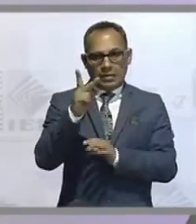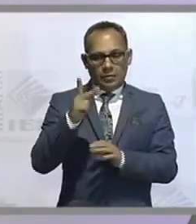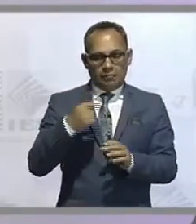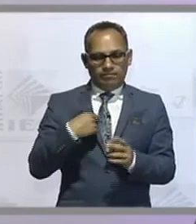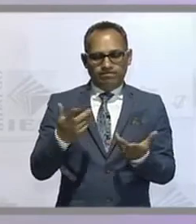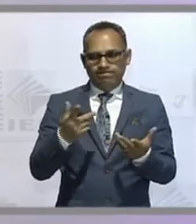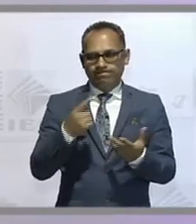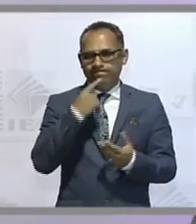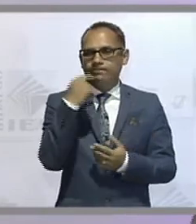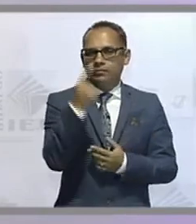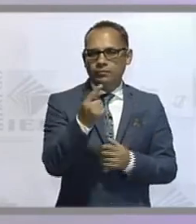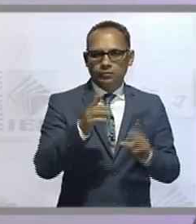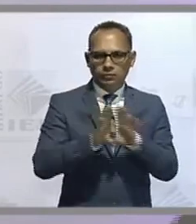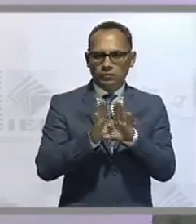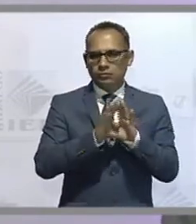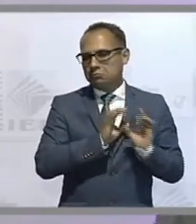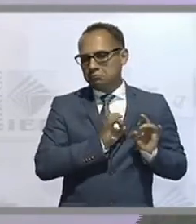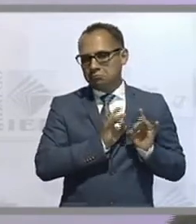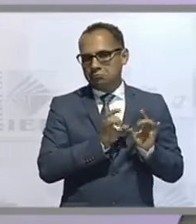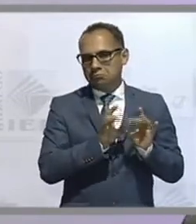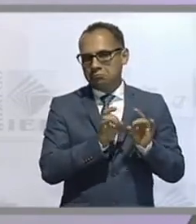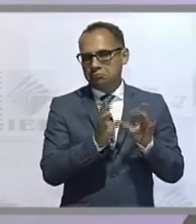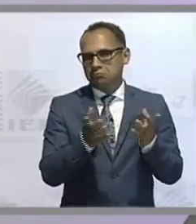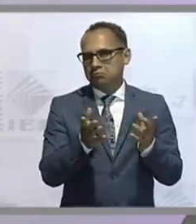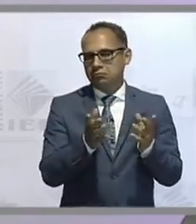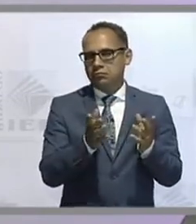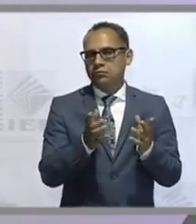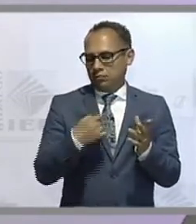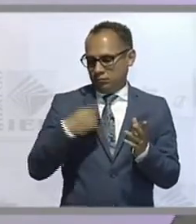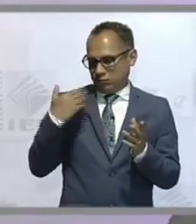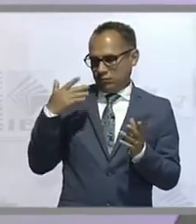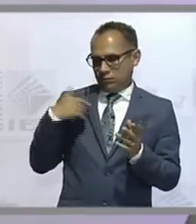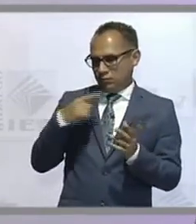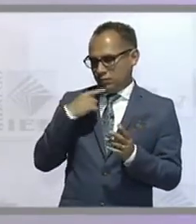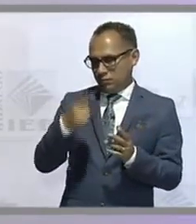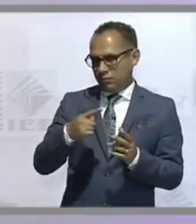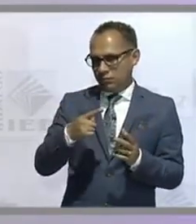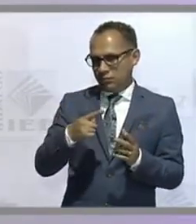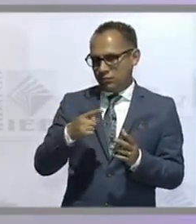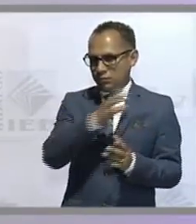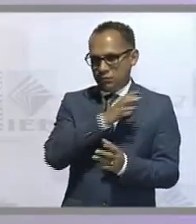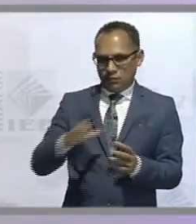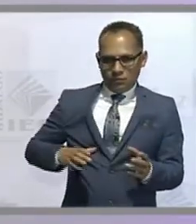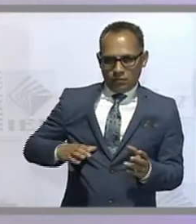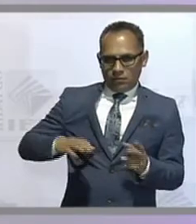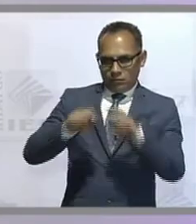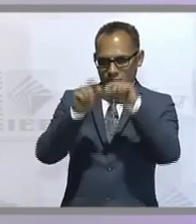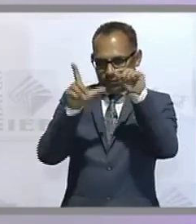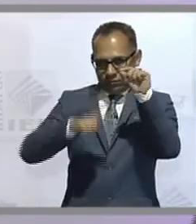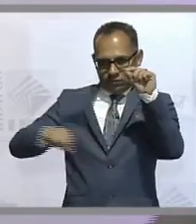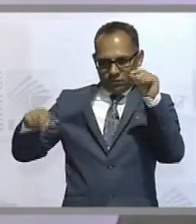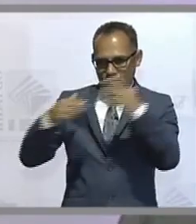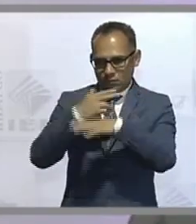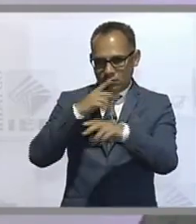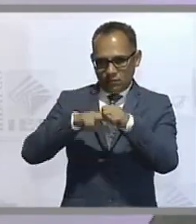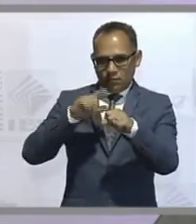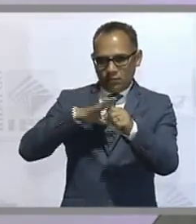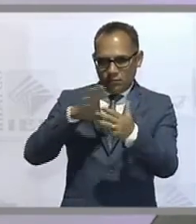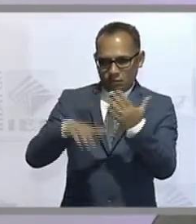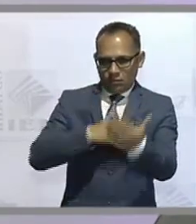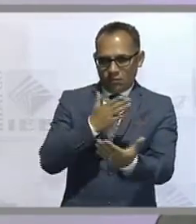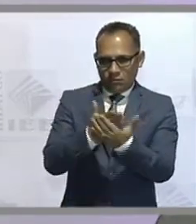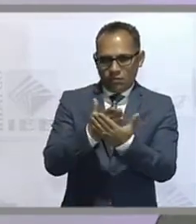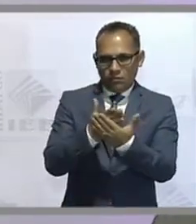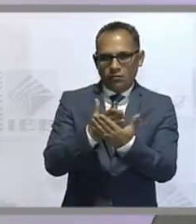de situaciones que como mencionaba nuestros candidatos a nivel nacional están proponiendo debemos de